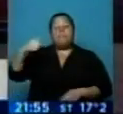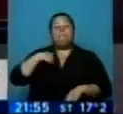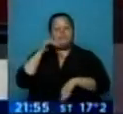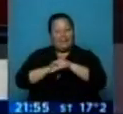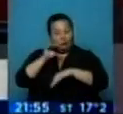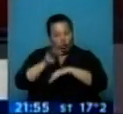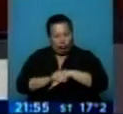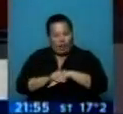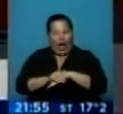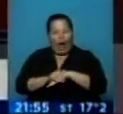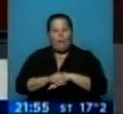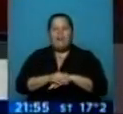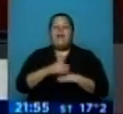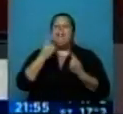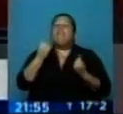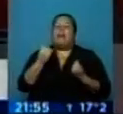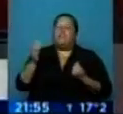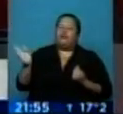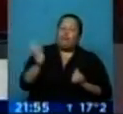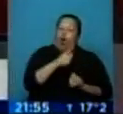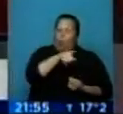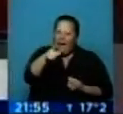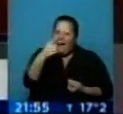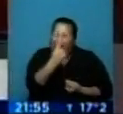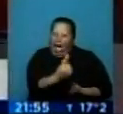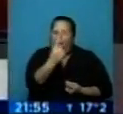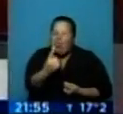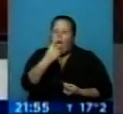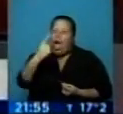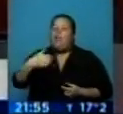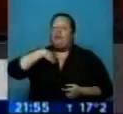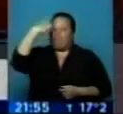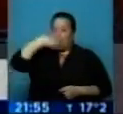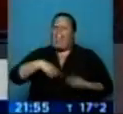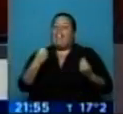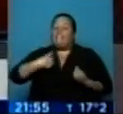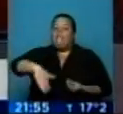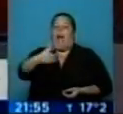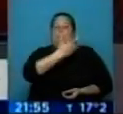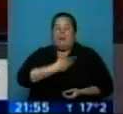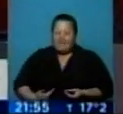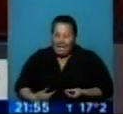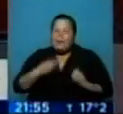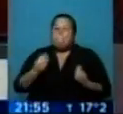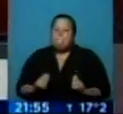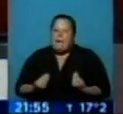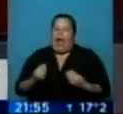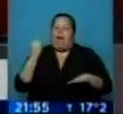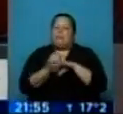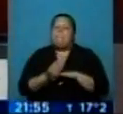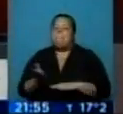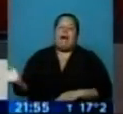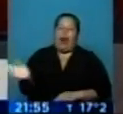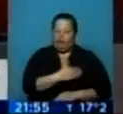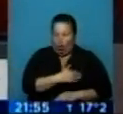Compromiso con cada uno de ustedes es ser un presidente que represente a